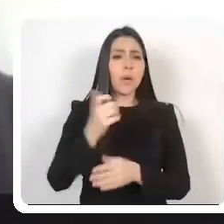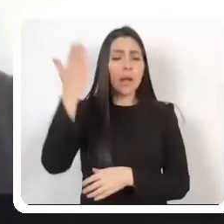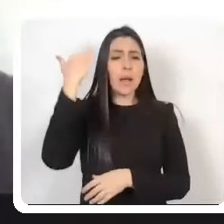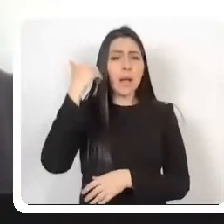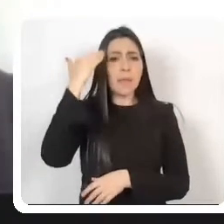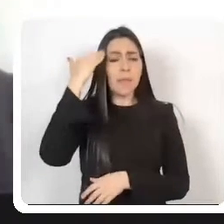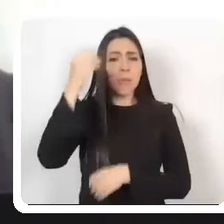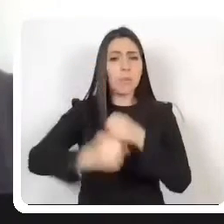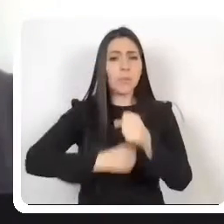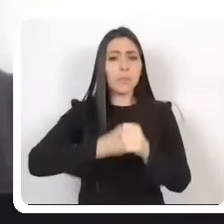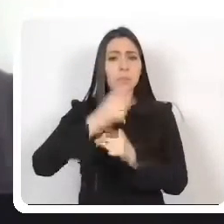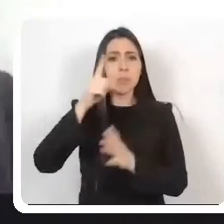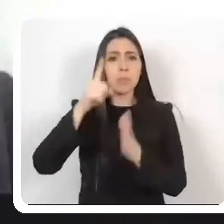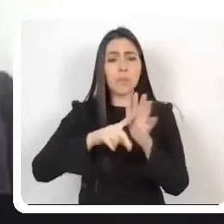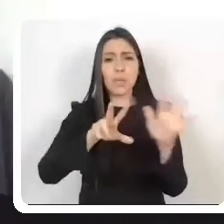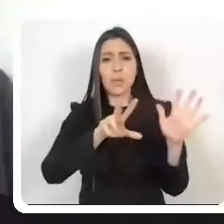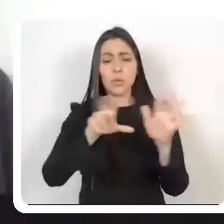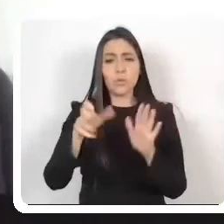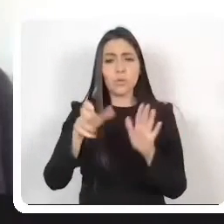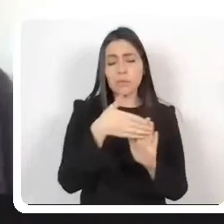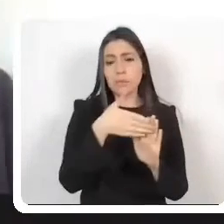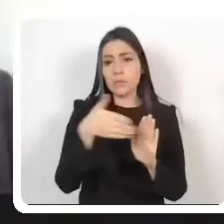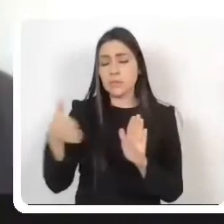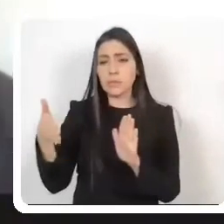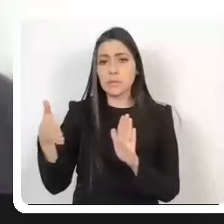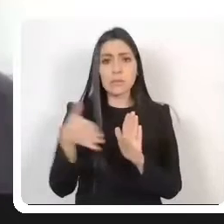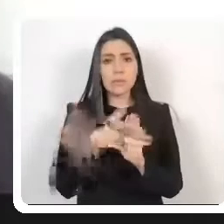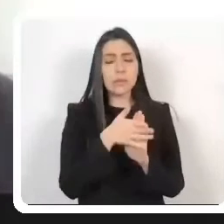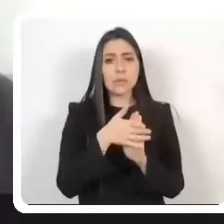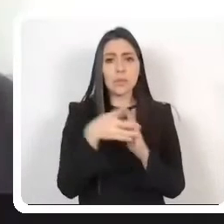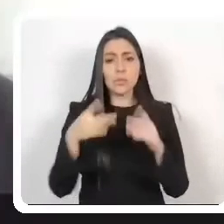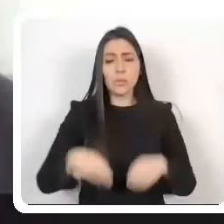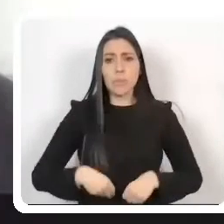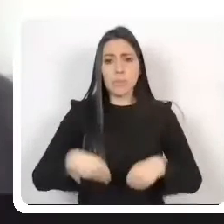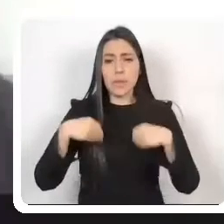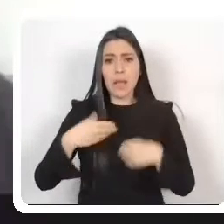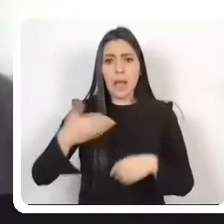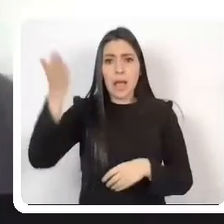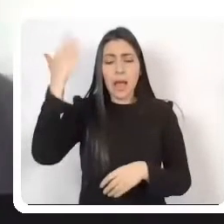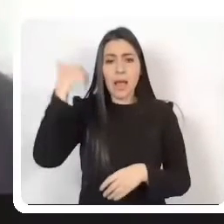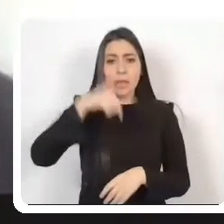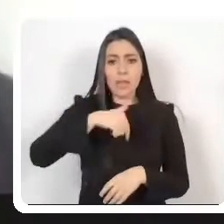XIX, una década en que la América española